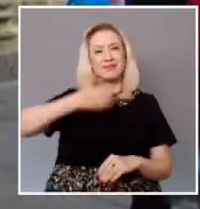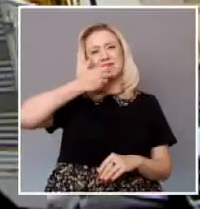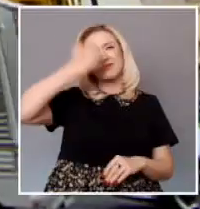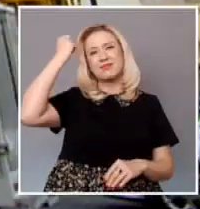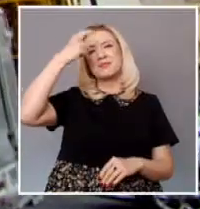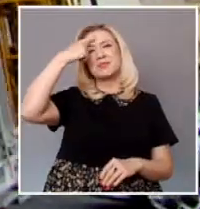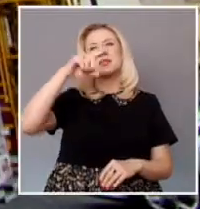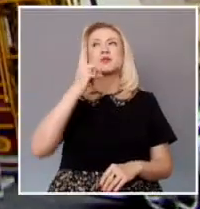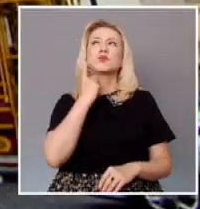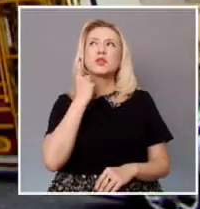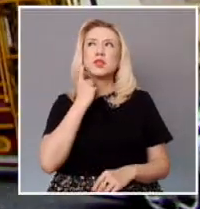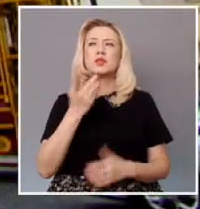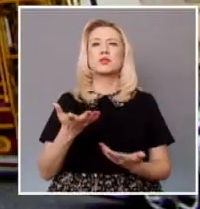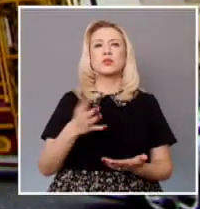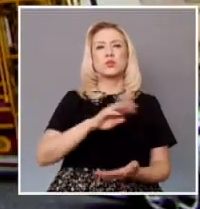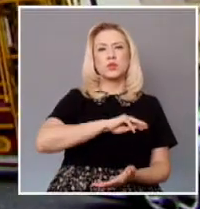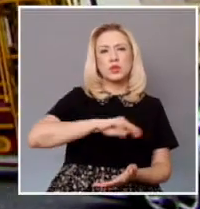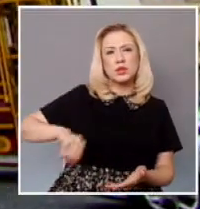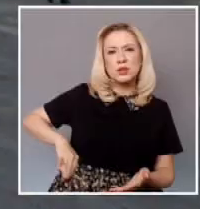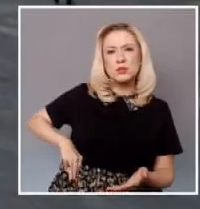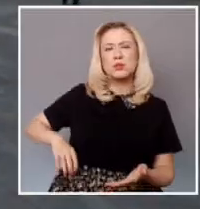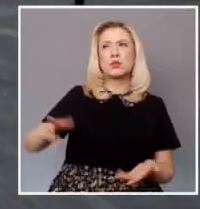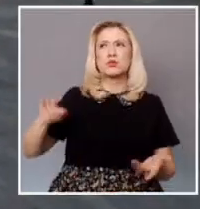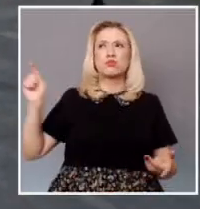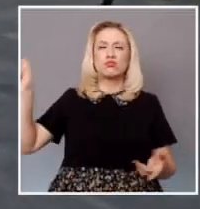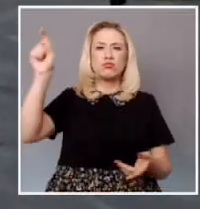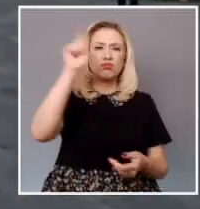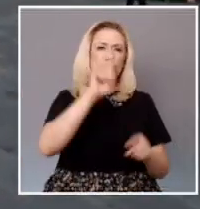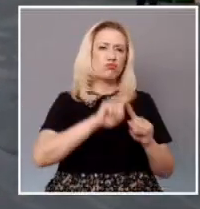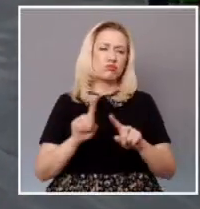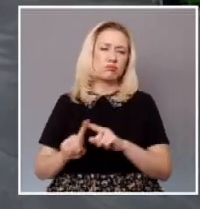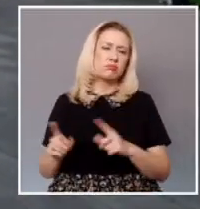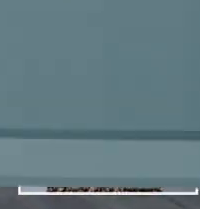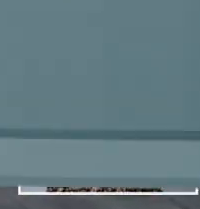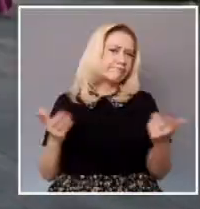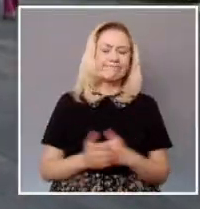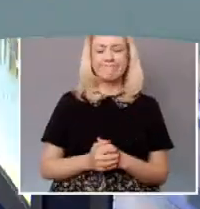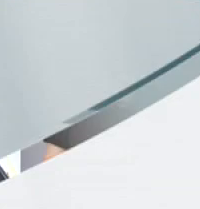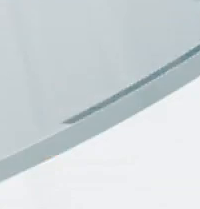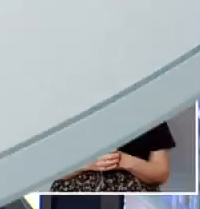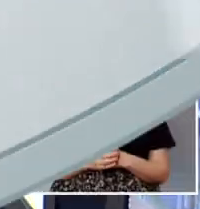ayuntamientos. Para el canal del Poder Judicial de la Federación, Mario López Peña.